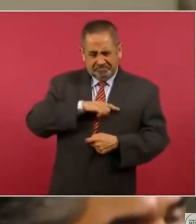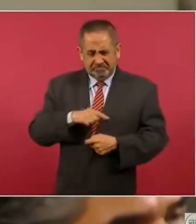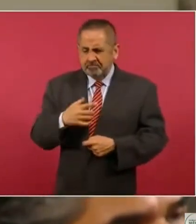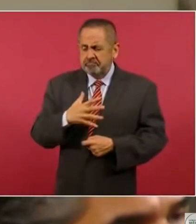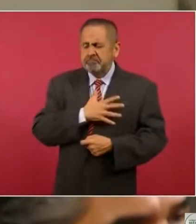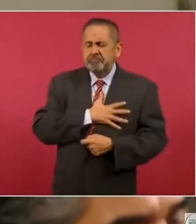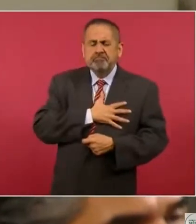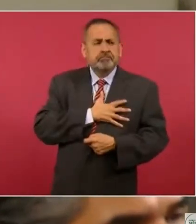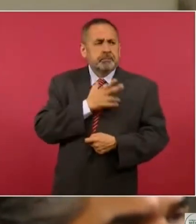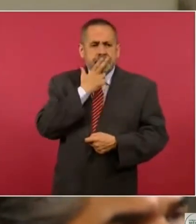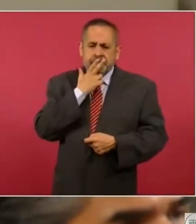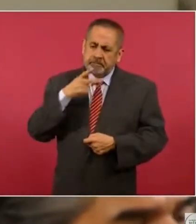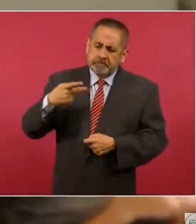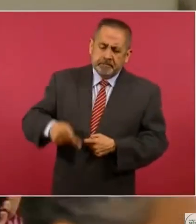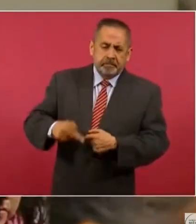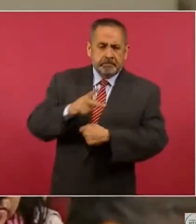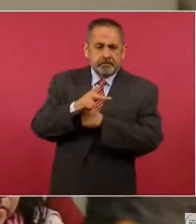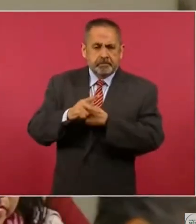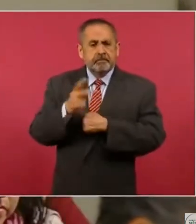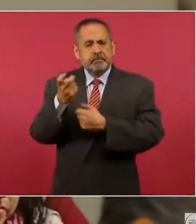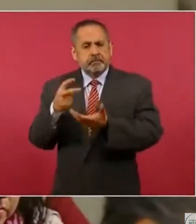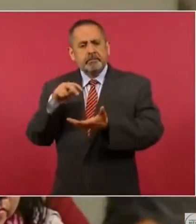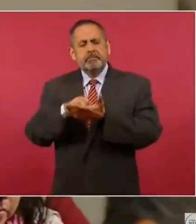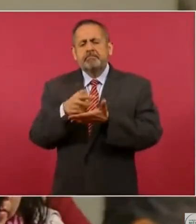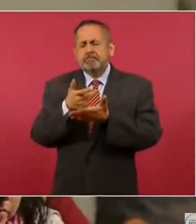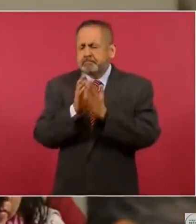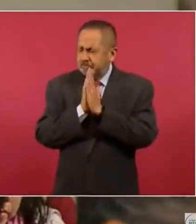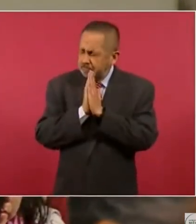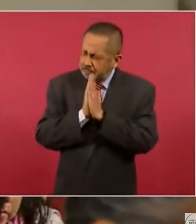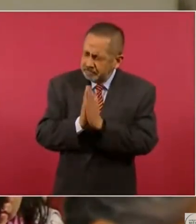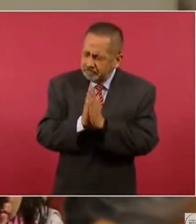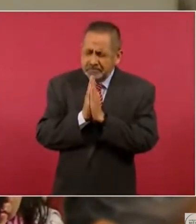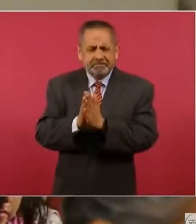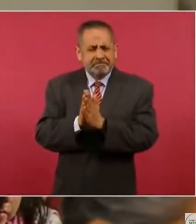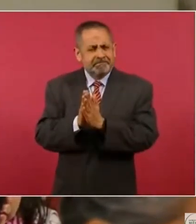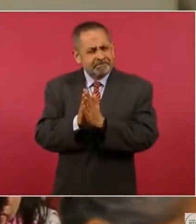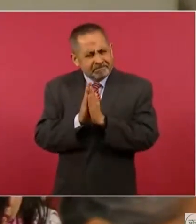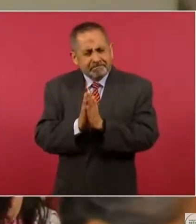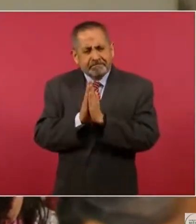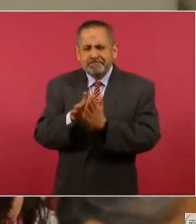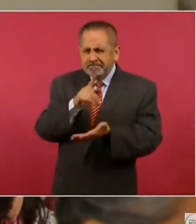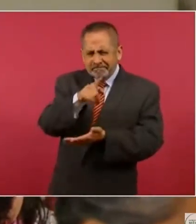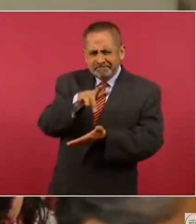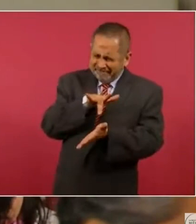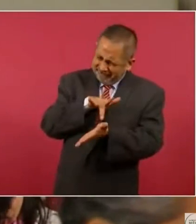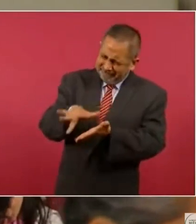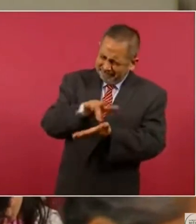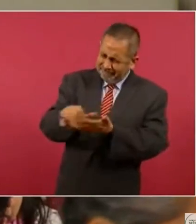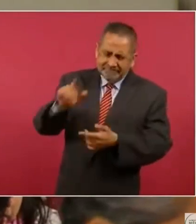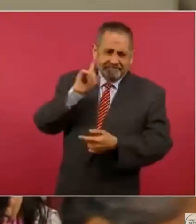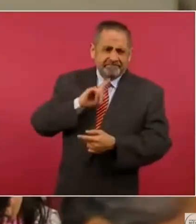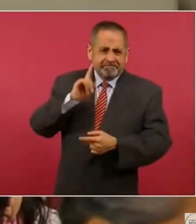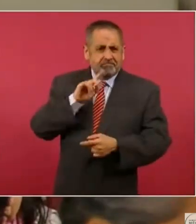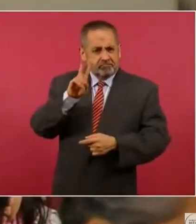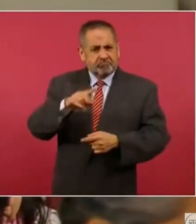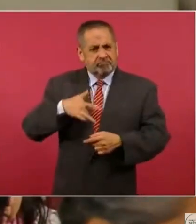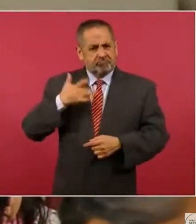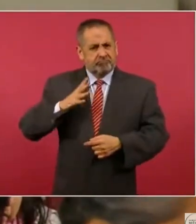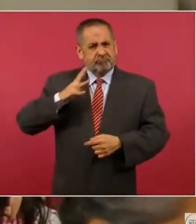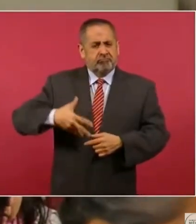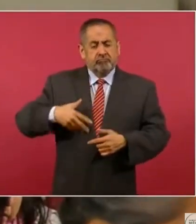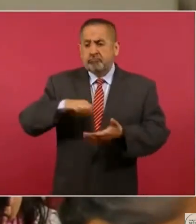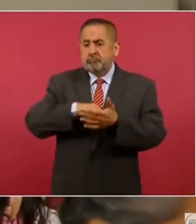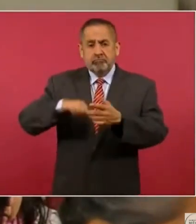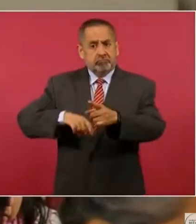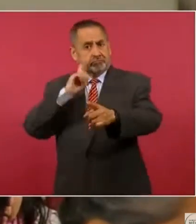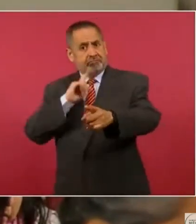amor por su pueblo. Para eso estoy aquí, para suplicarle que no deje de apoyar a la mujer. Yo me siento muy contenta, orgullosa que mujeres como